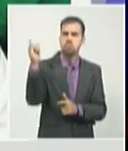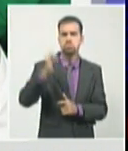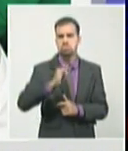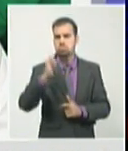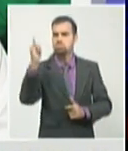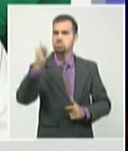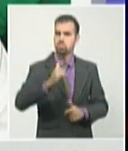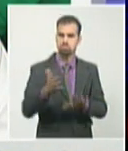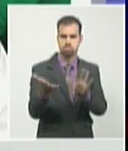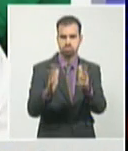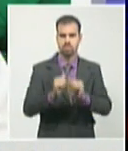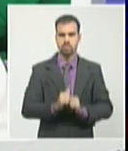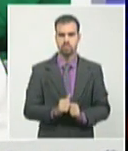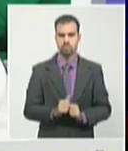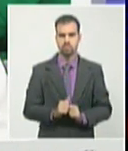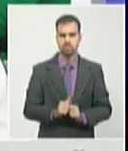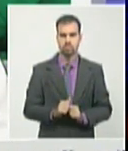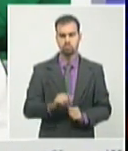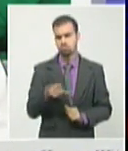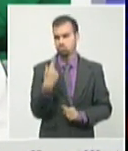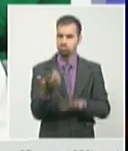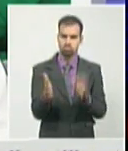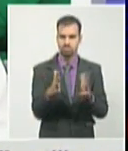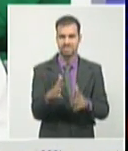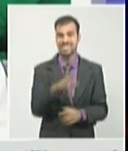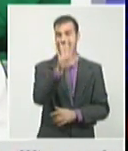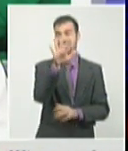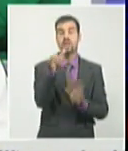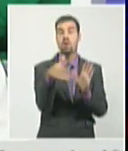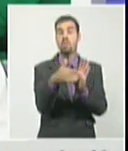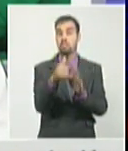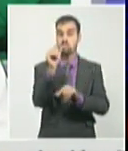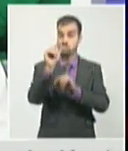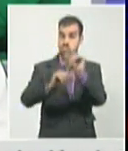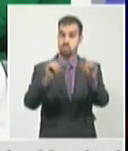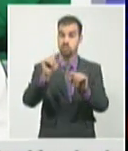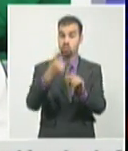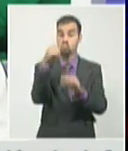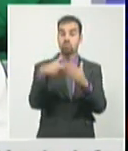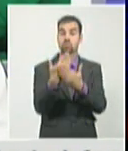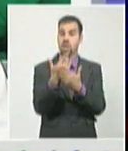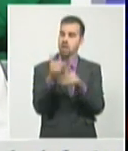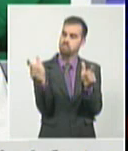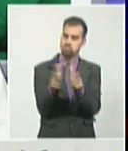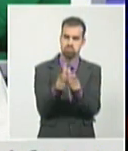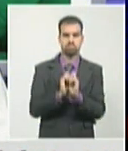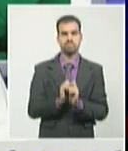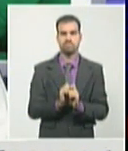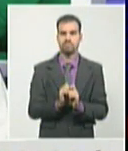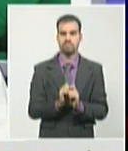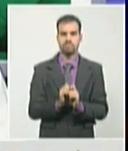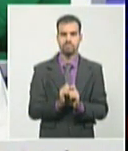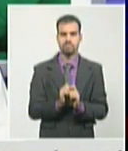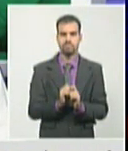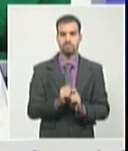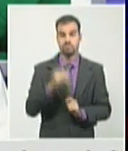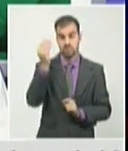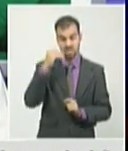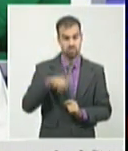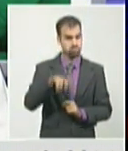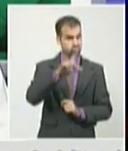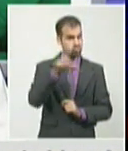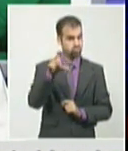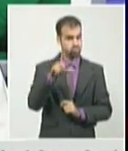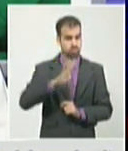5.000 y más de 5.000 viajeros en un día por los aeropuertos internacionales de nuestro